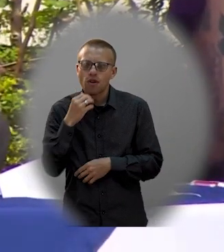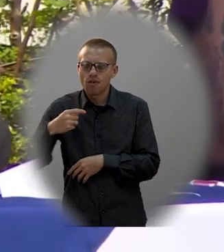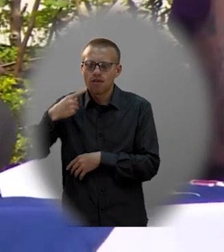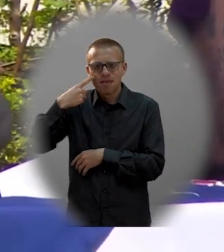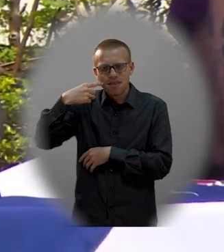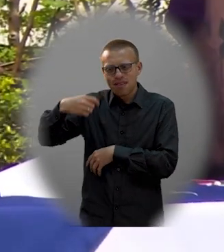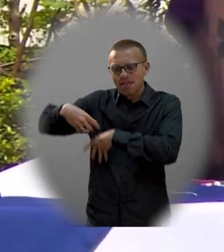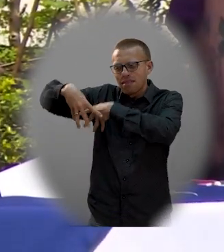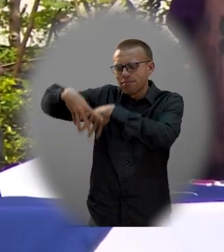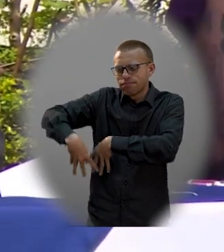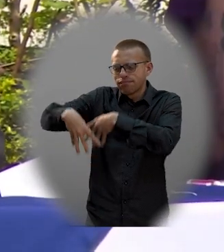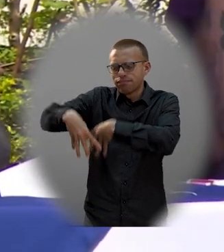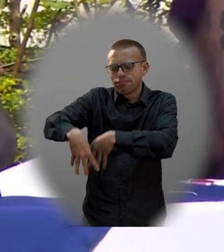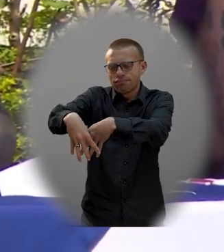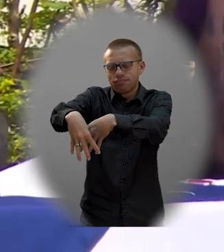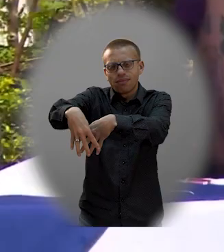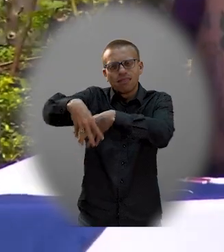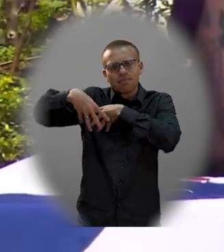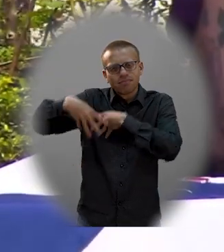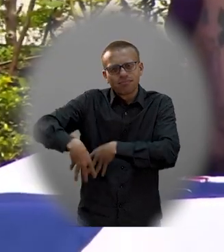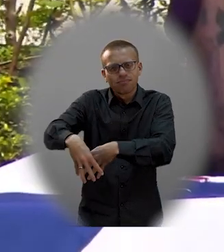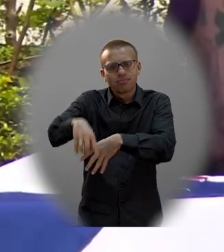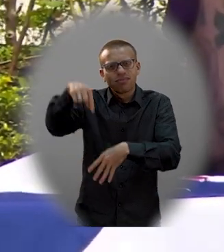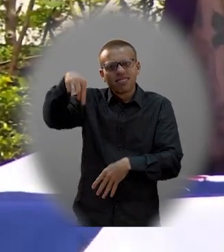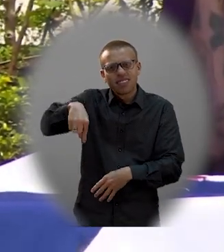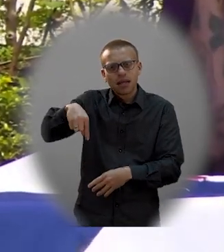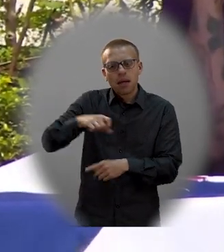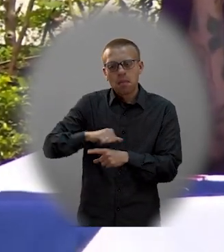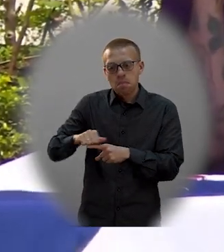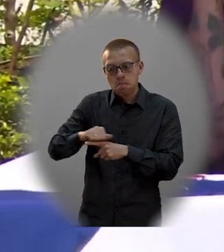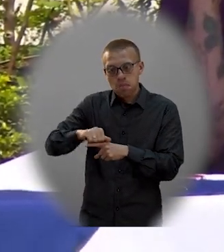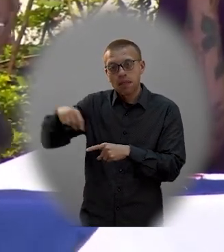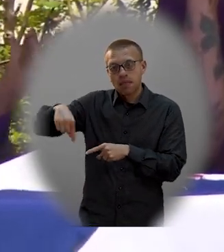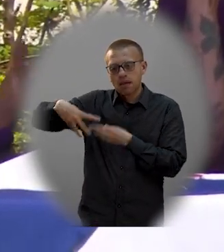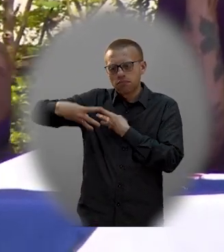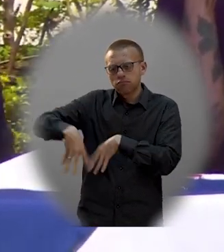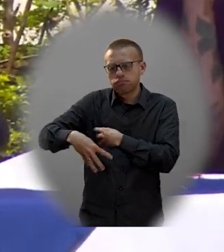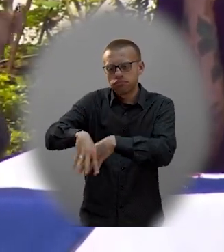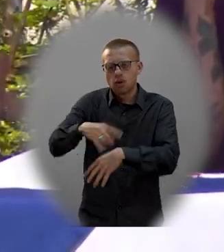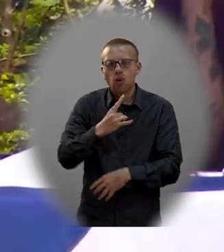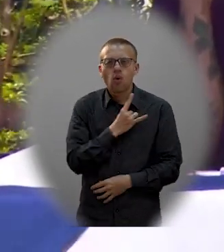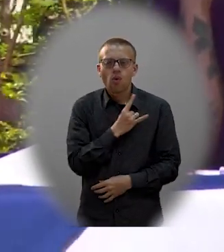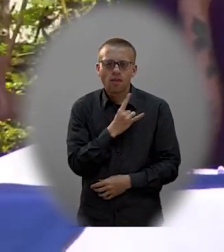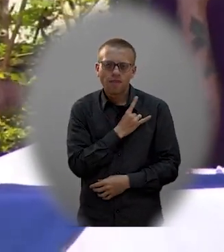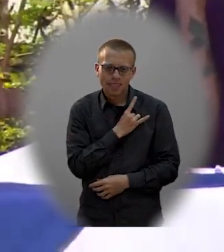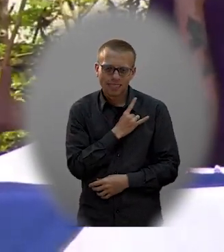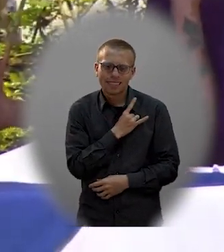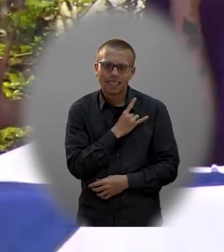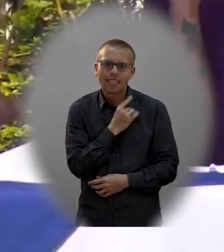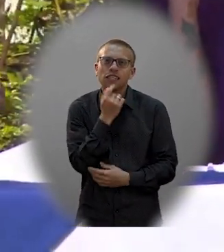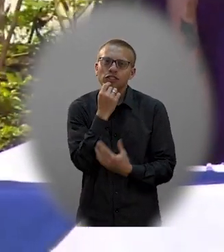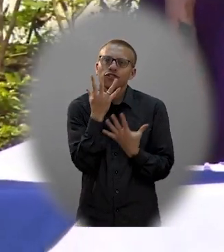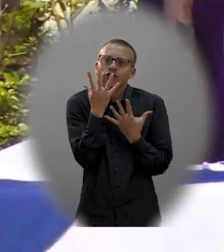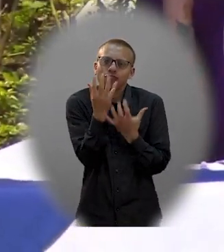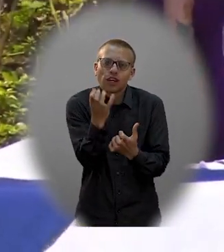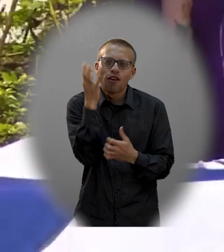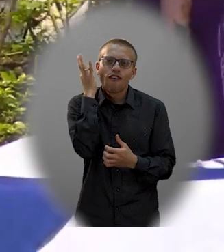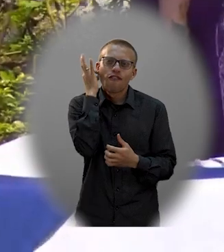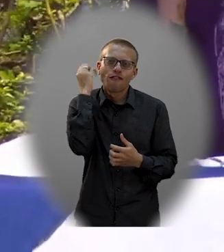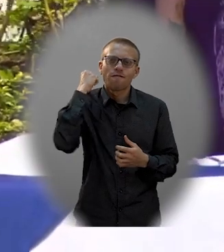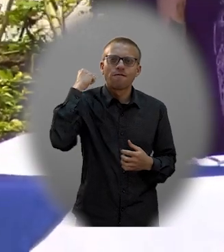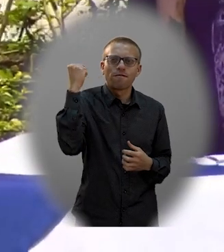¿Cómo interpela una práctica como estas, una universidad que yo quisiera que fuera feminista,